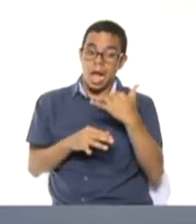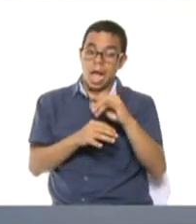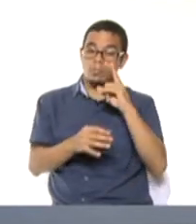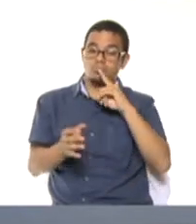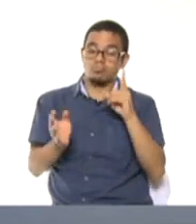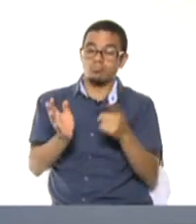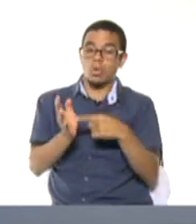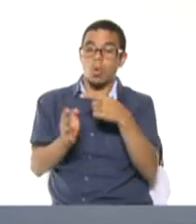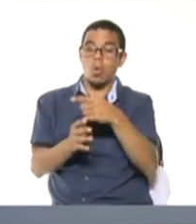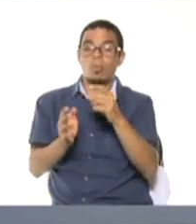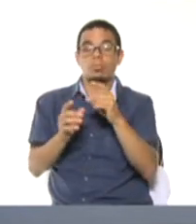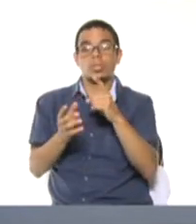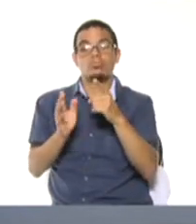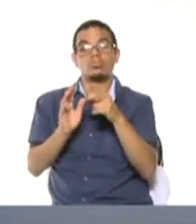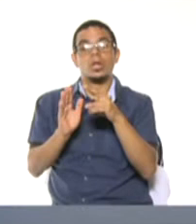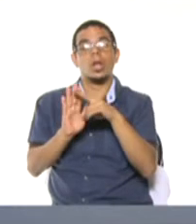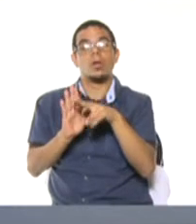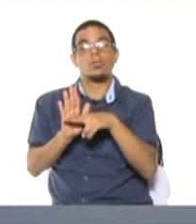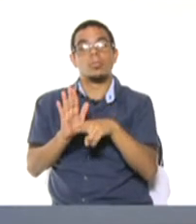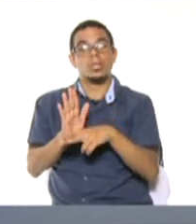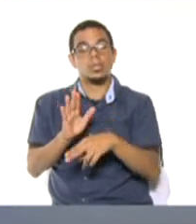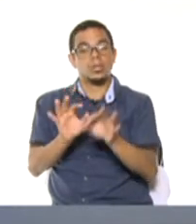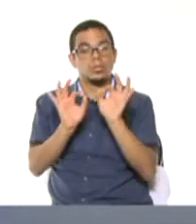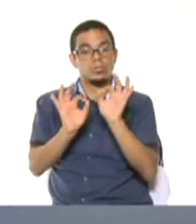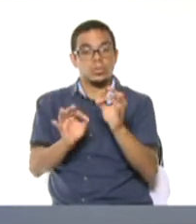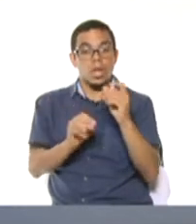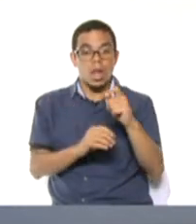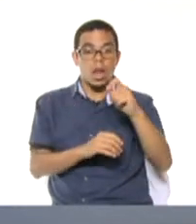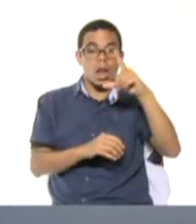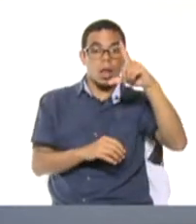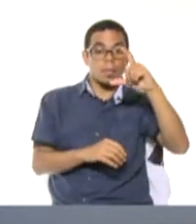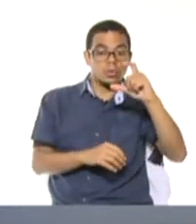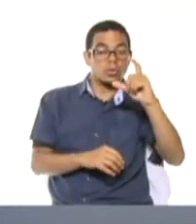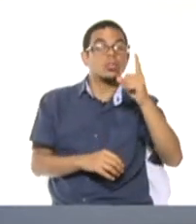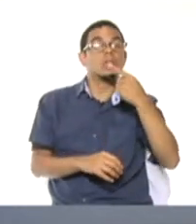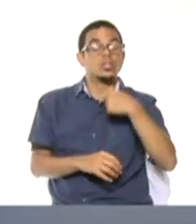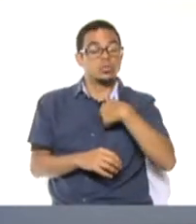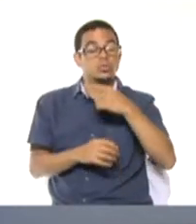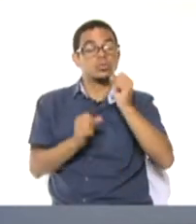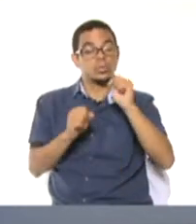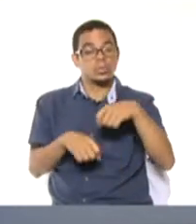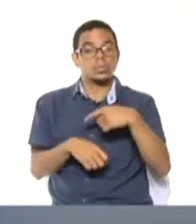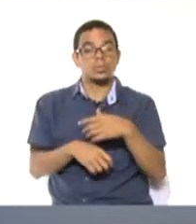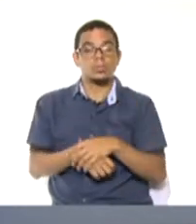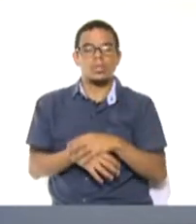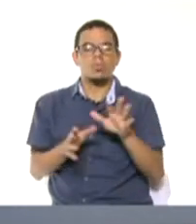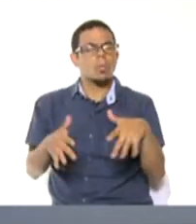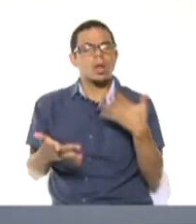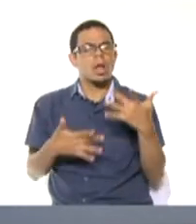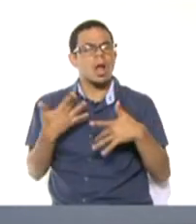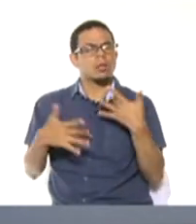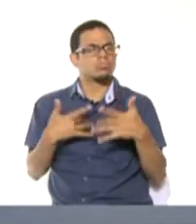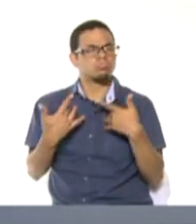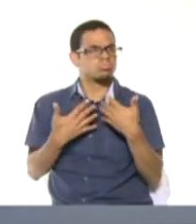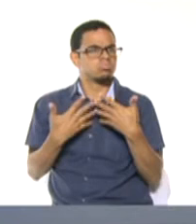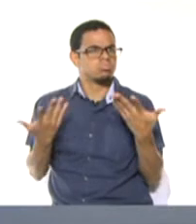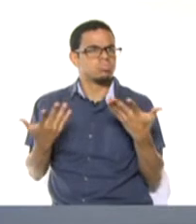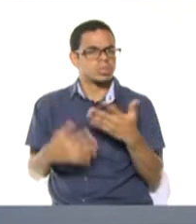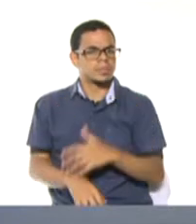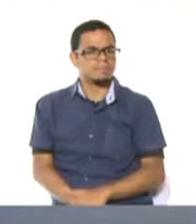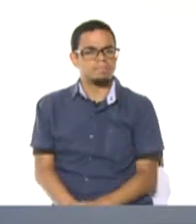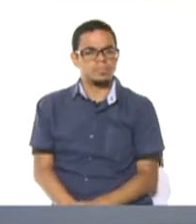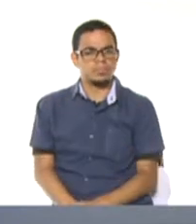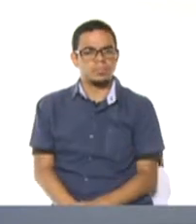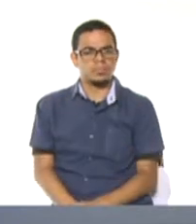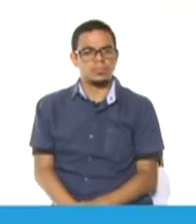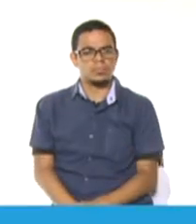que colocarlo, utilizar la mayúscula donde debo de colocarla. ¿Y qué actividades tenemos para nuestros niños en casita? Muy bien, vamos a